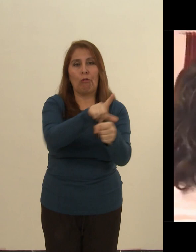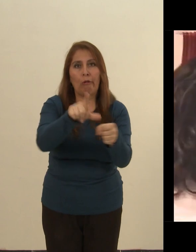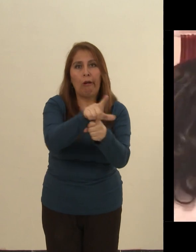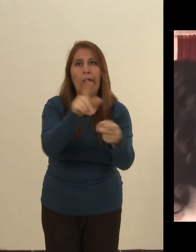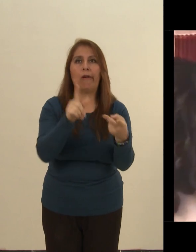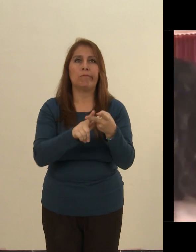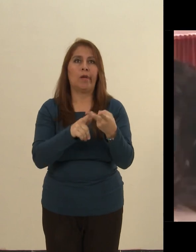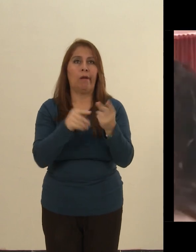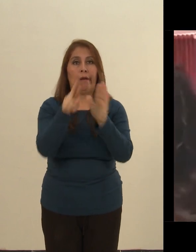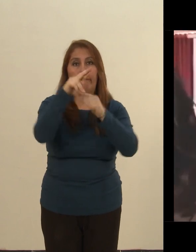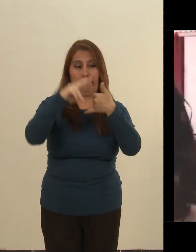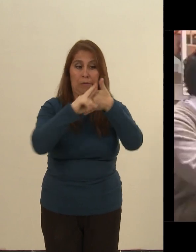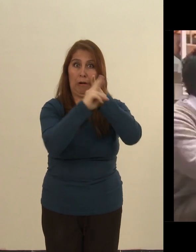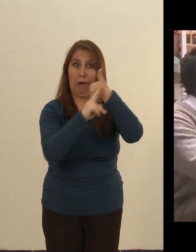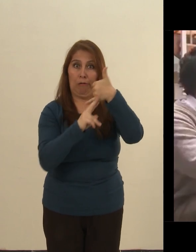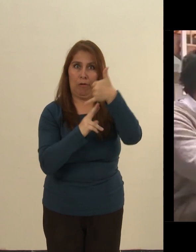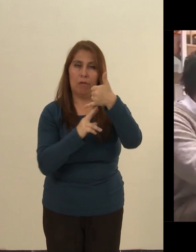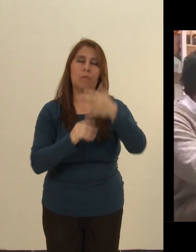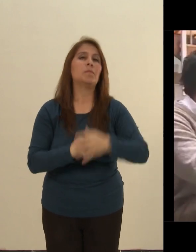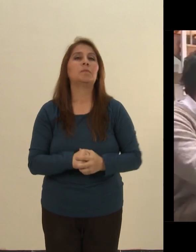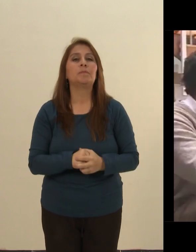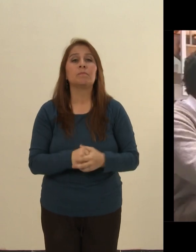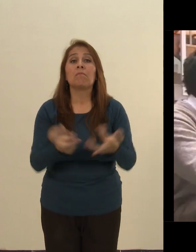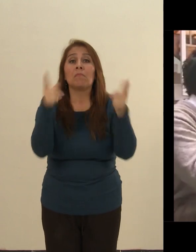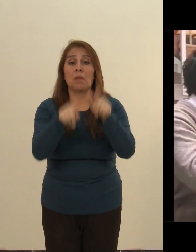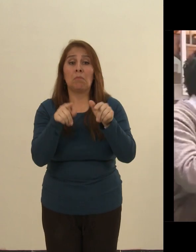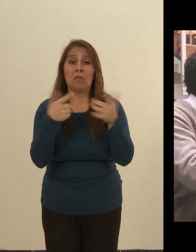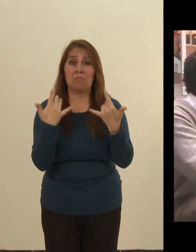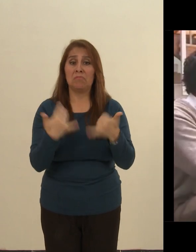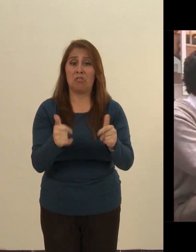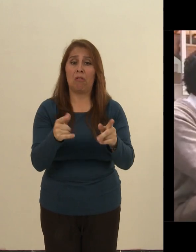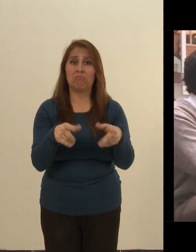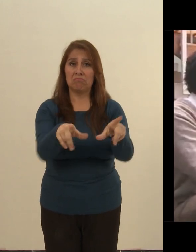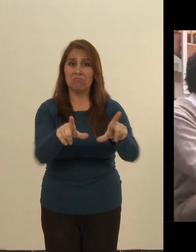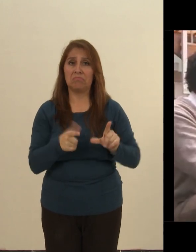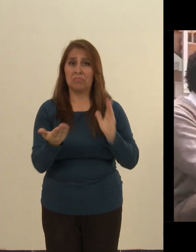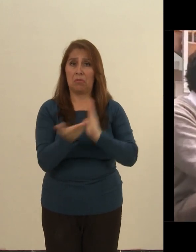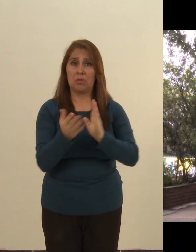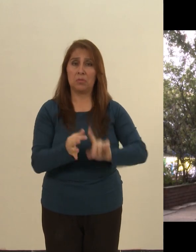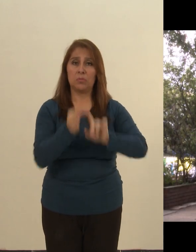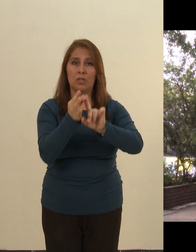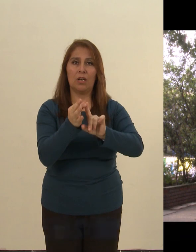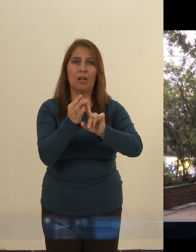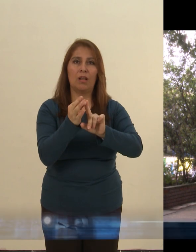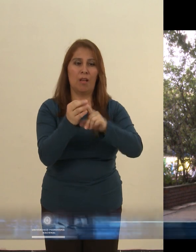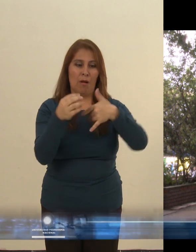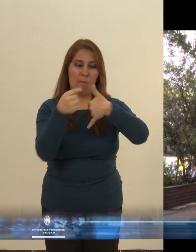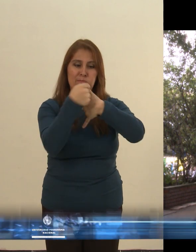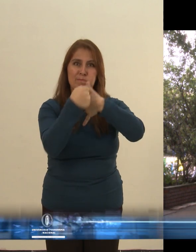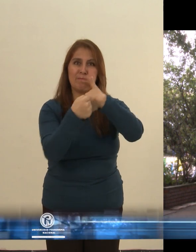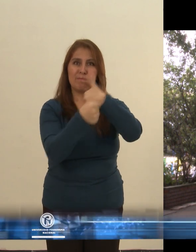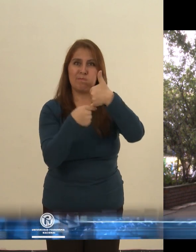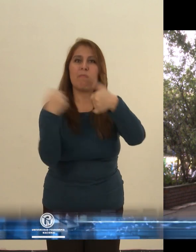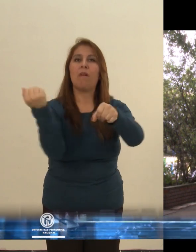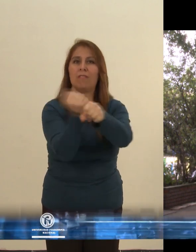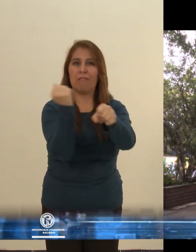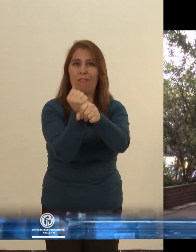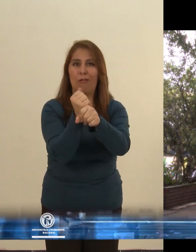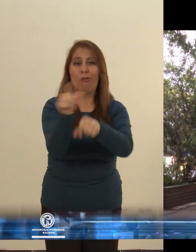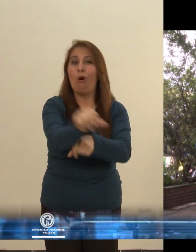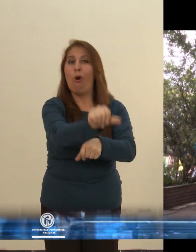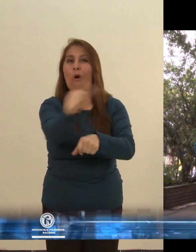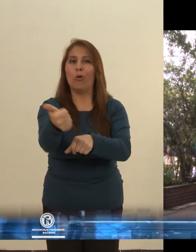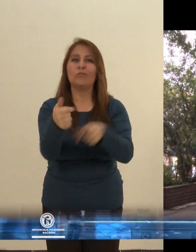nivel local, a nivel regional. También tenemos egresados que trabajan a nivel nacional e incluso tenemos